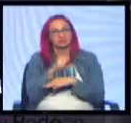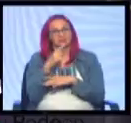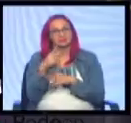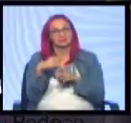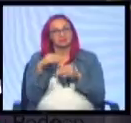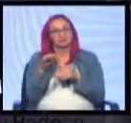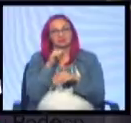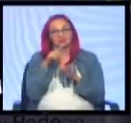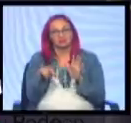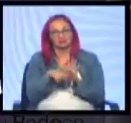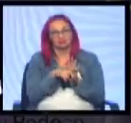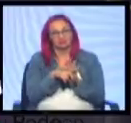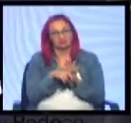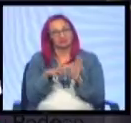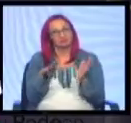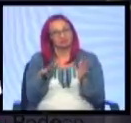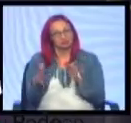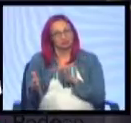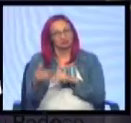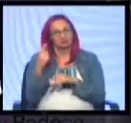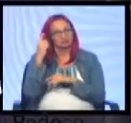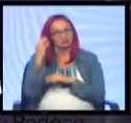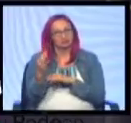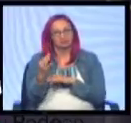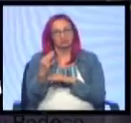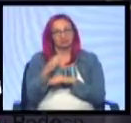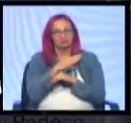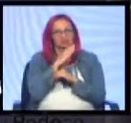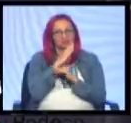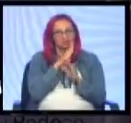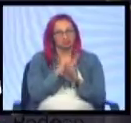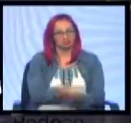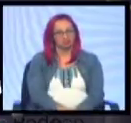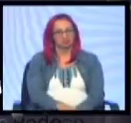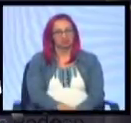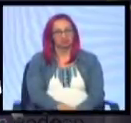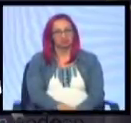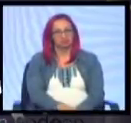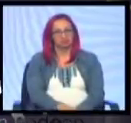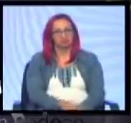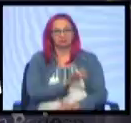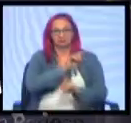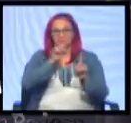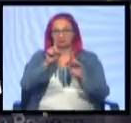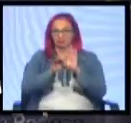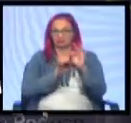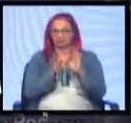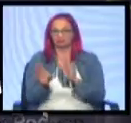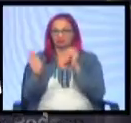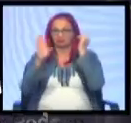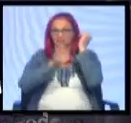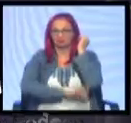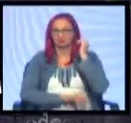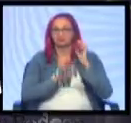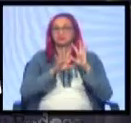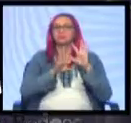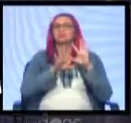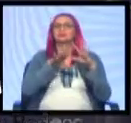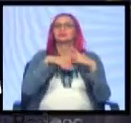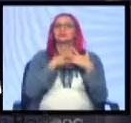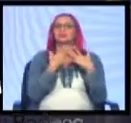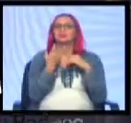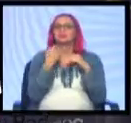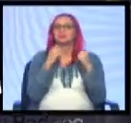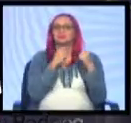adquiriendo de forma ilegal. Honestamente, yo no creo que se duerma muy en paz. Pero el tipo de multas que viene, ¿cómo viene a transformar